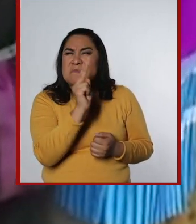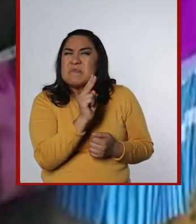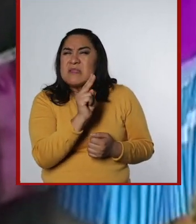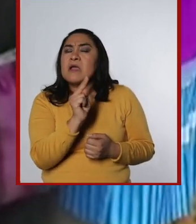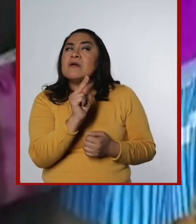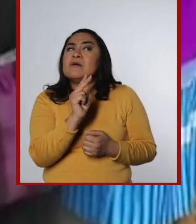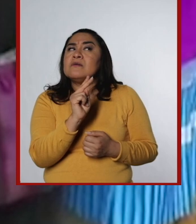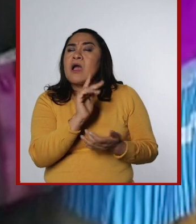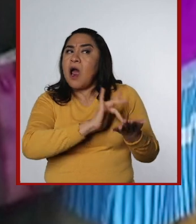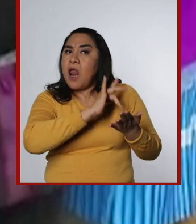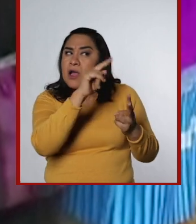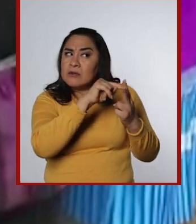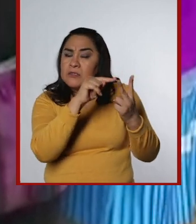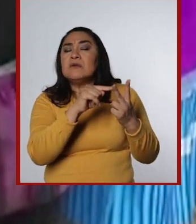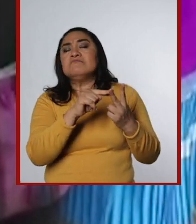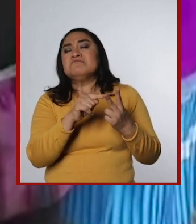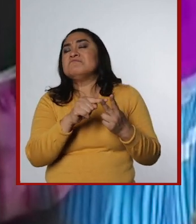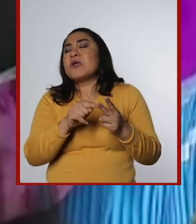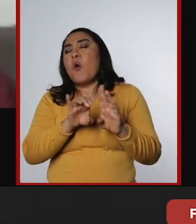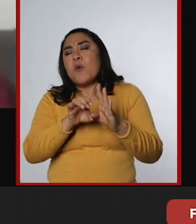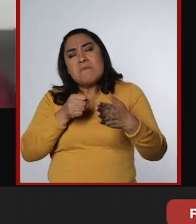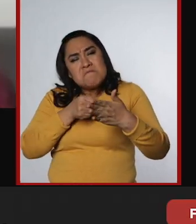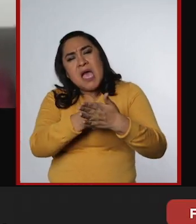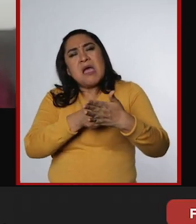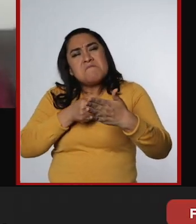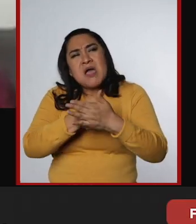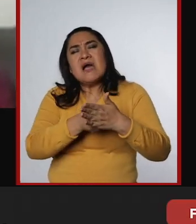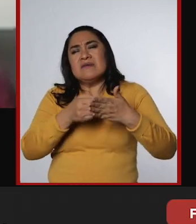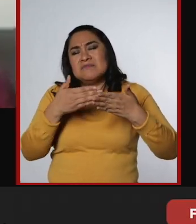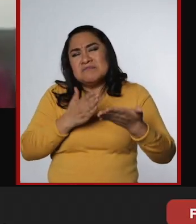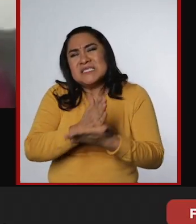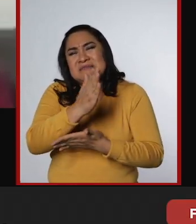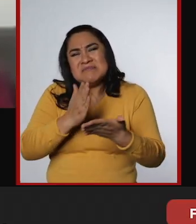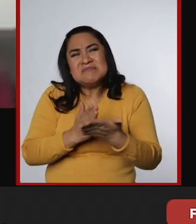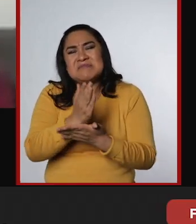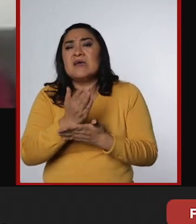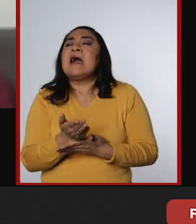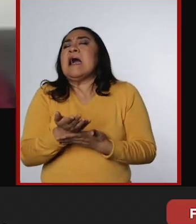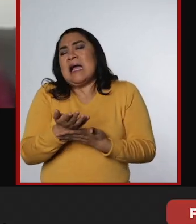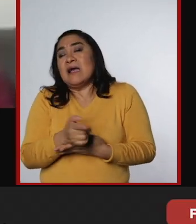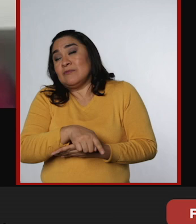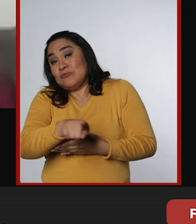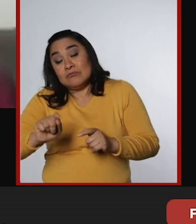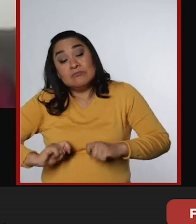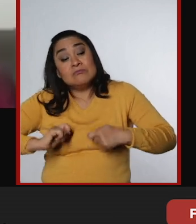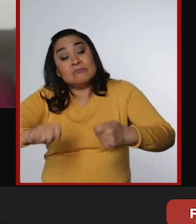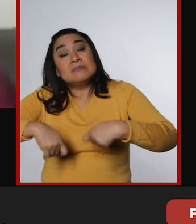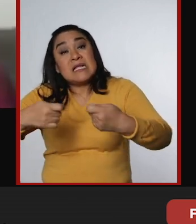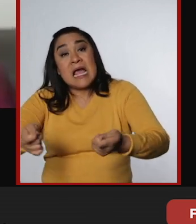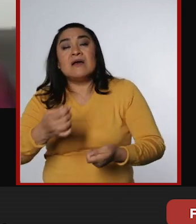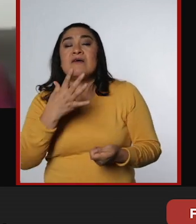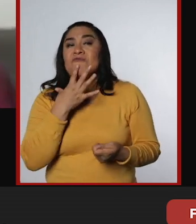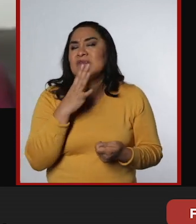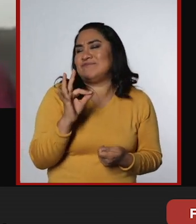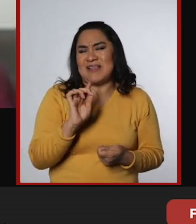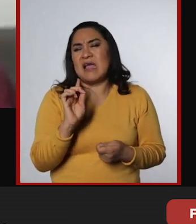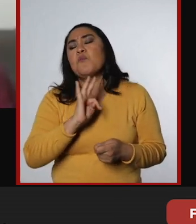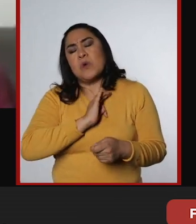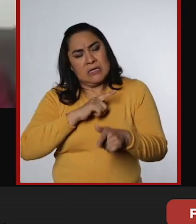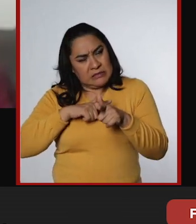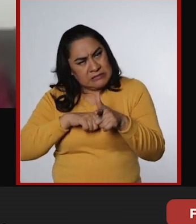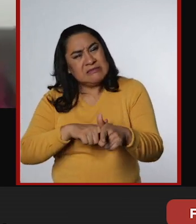no les sea fácil, pero le cueste menos trabajo llegar en medio de un país que es profundamente racista, que es profundamente discriminatorio, que